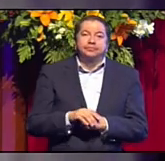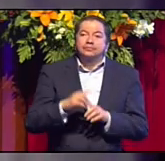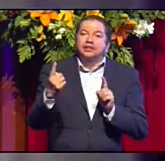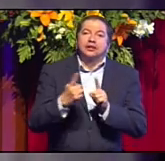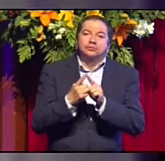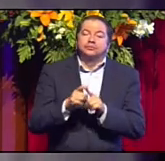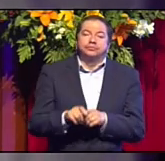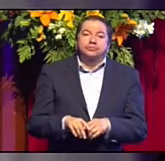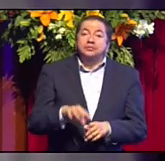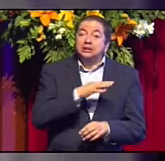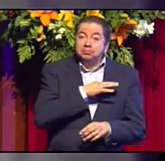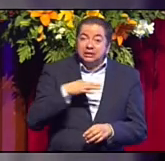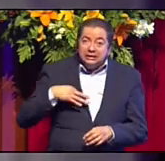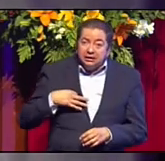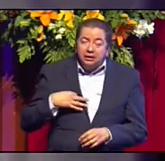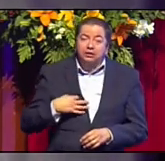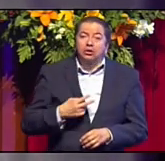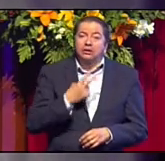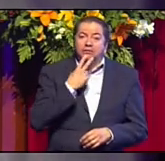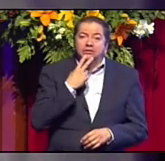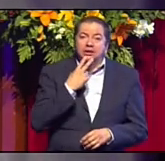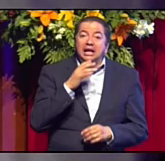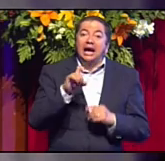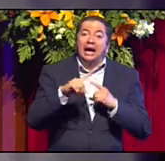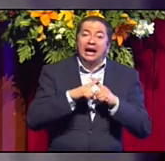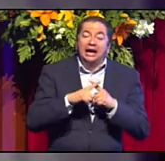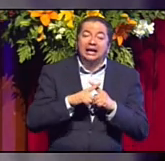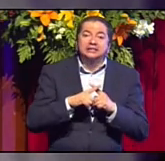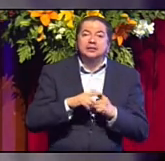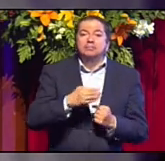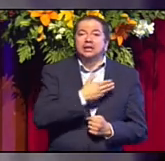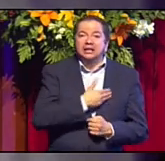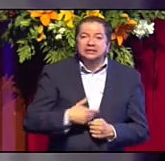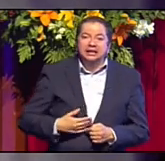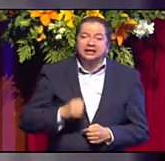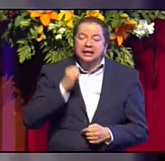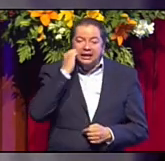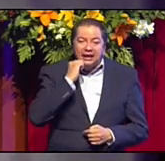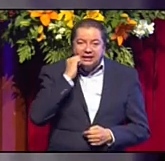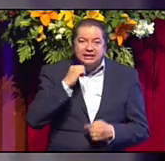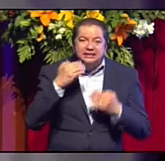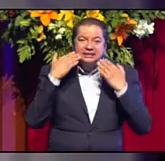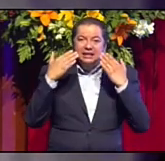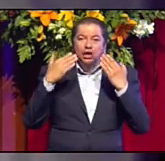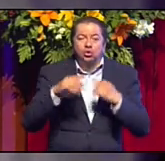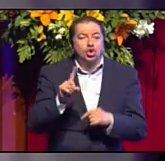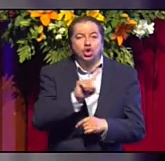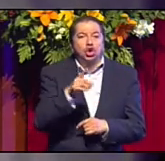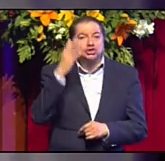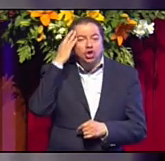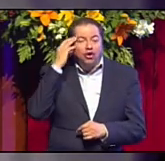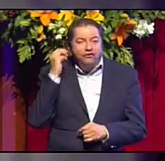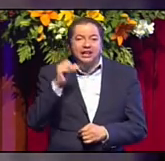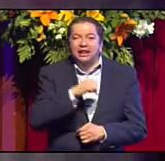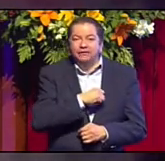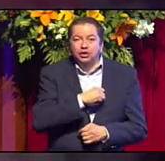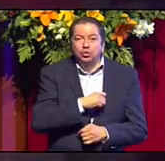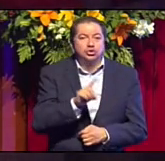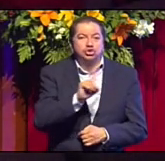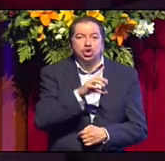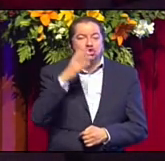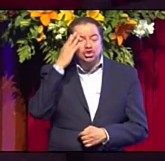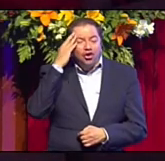de la Vivienda. La expresidenta le deja su cariño, su saludo, que no se olvida de Vicuña, que no se olvida de